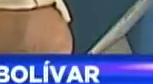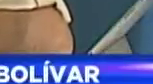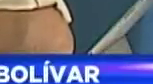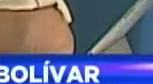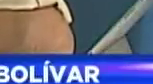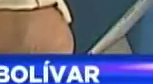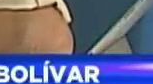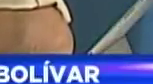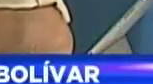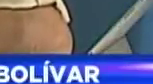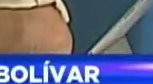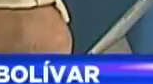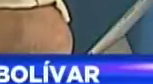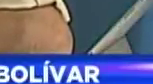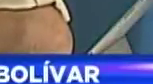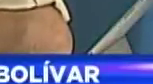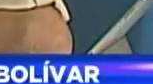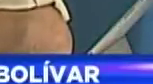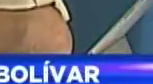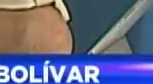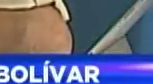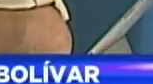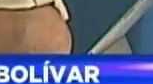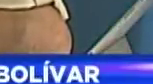Norteamérica, participó